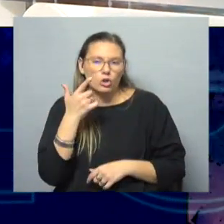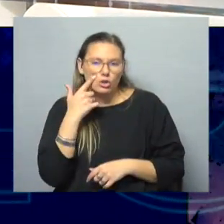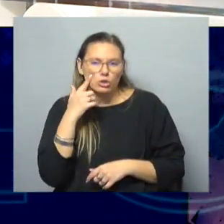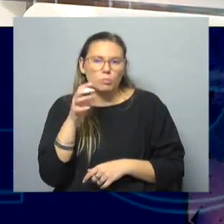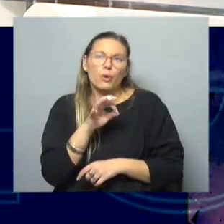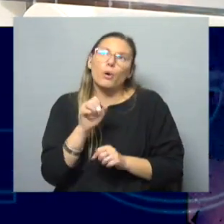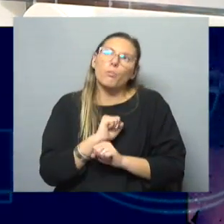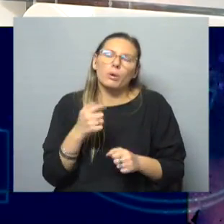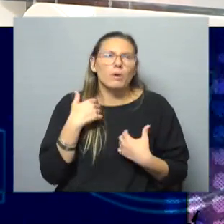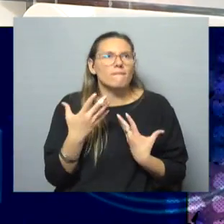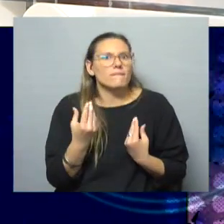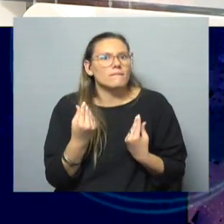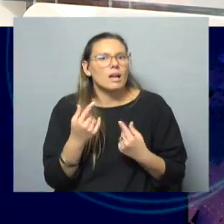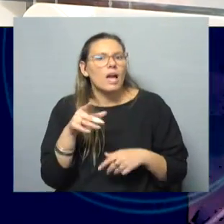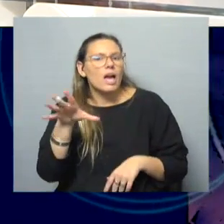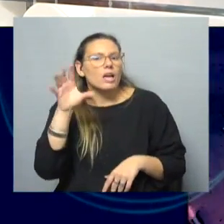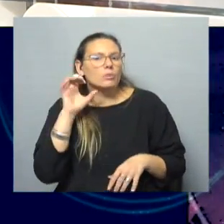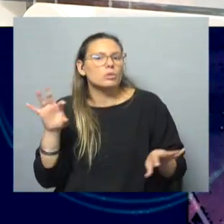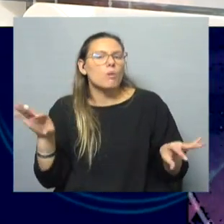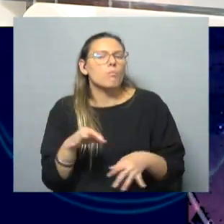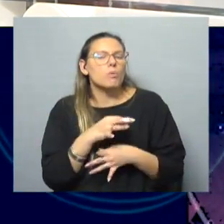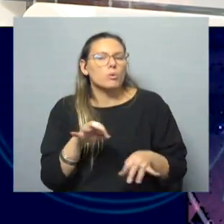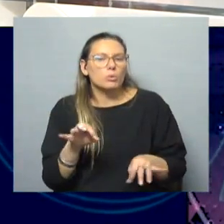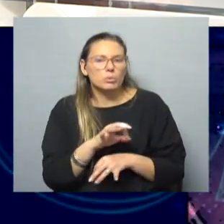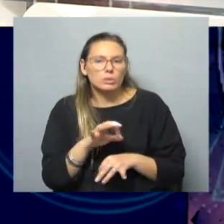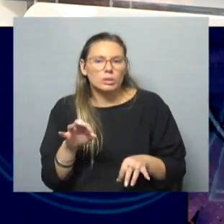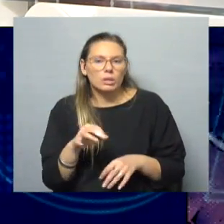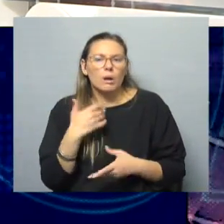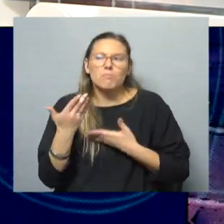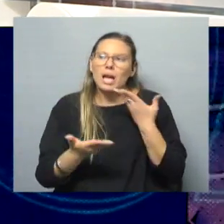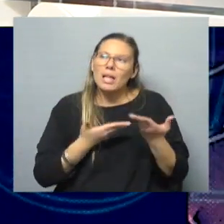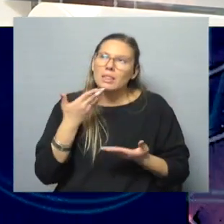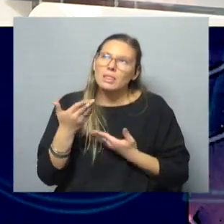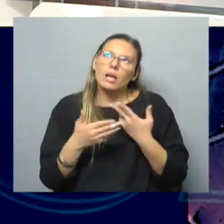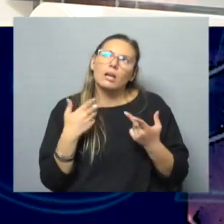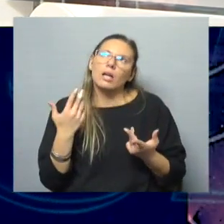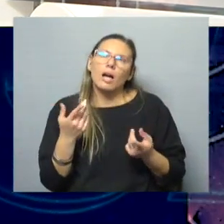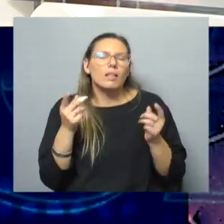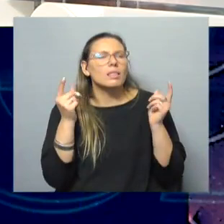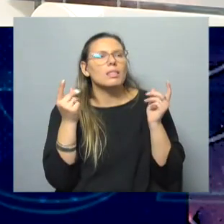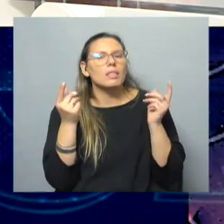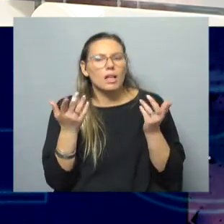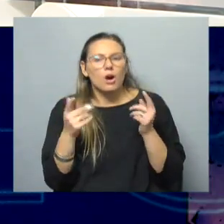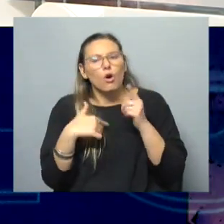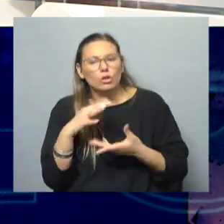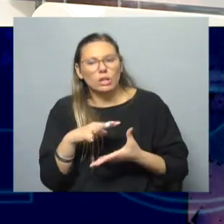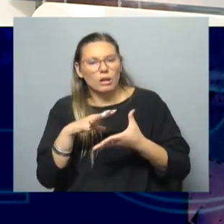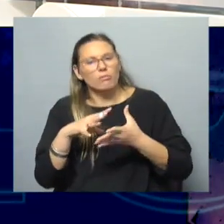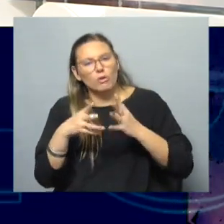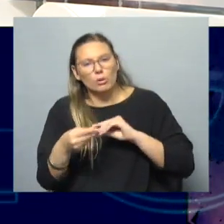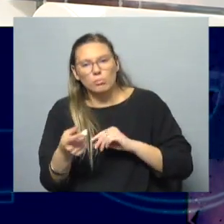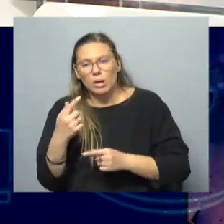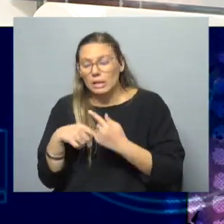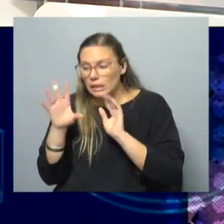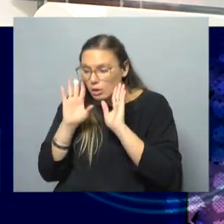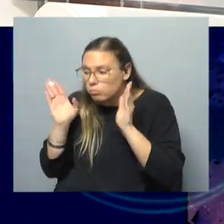que nos puede tentar a quedarnos escuchándolo sin parar, cantando, ¿no? O sea, como que tiene un atractivo desde otro lugar y me parece que el